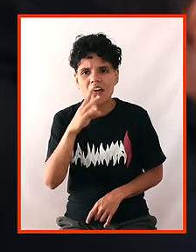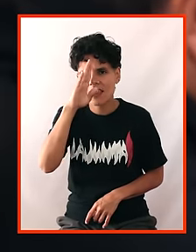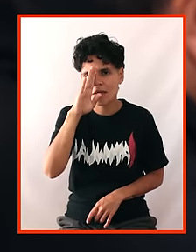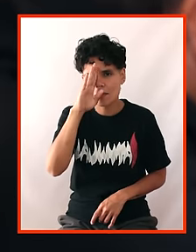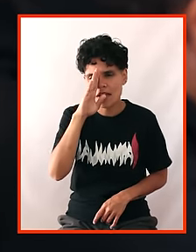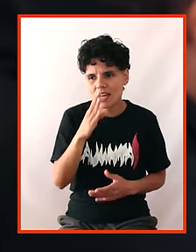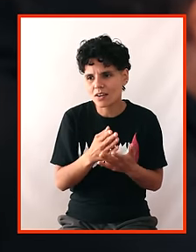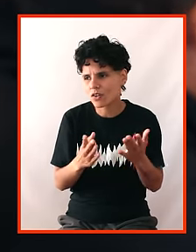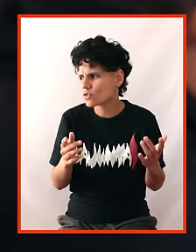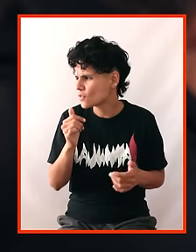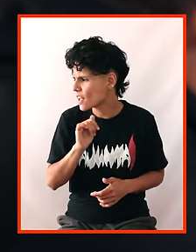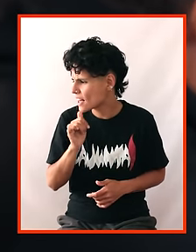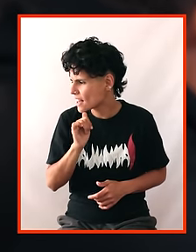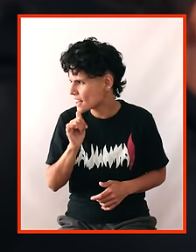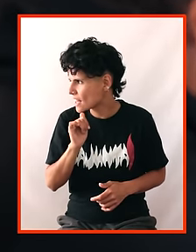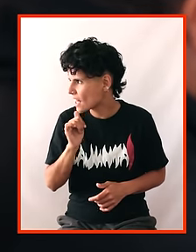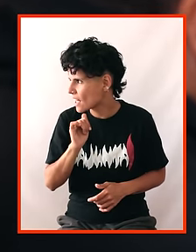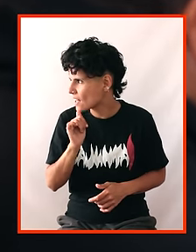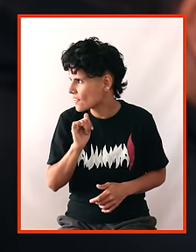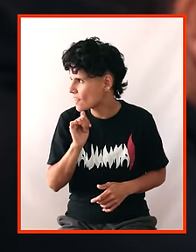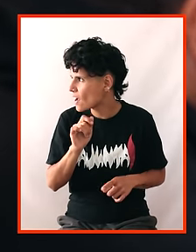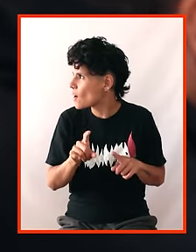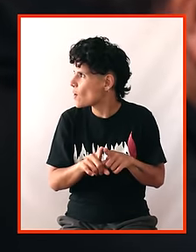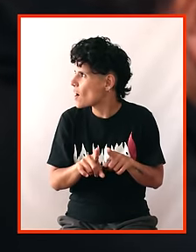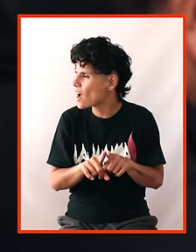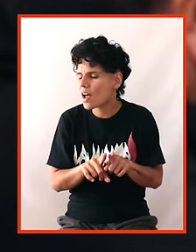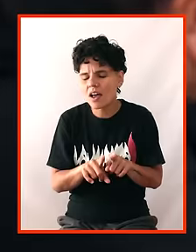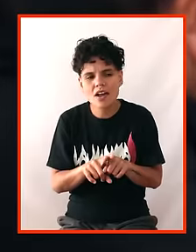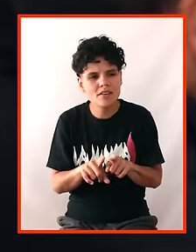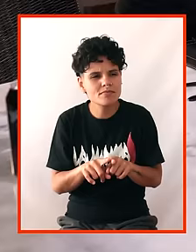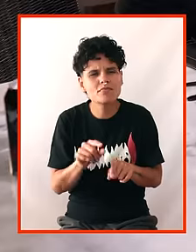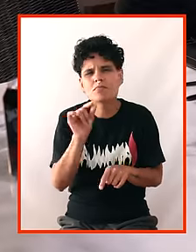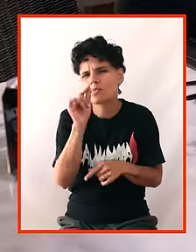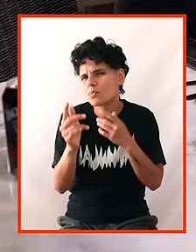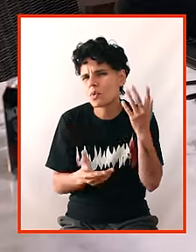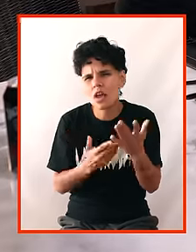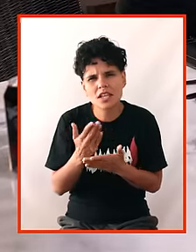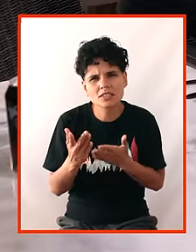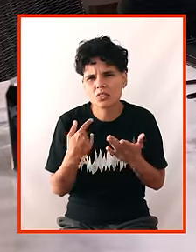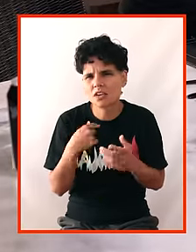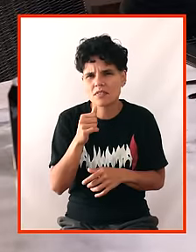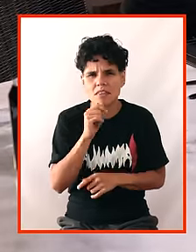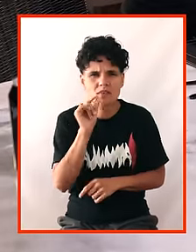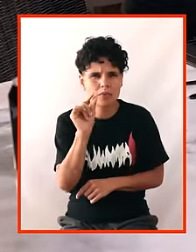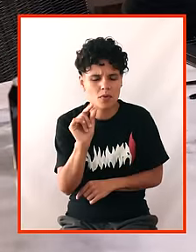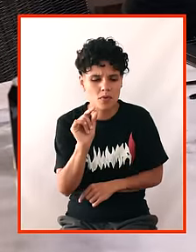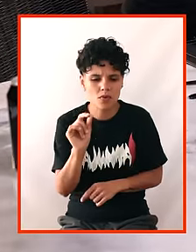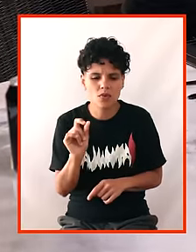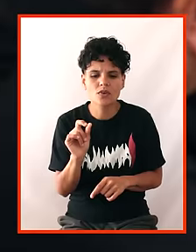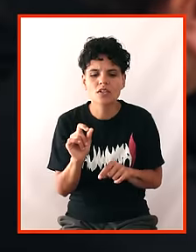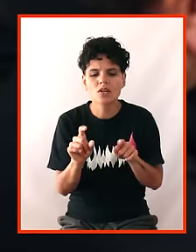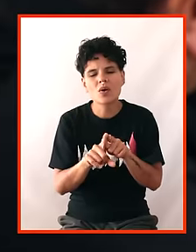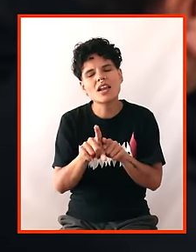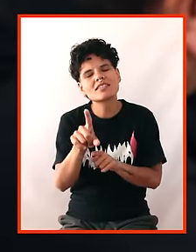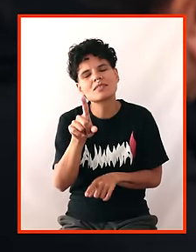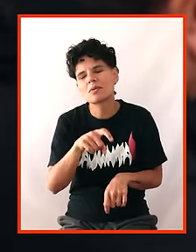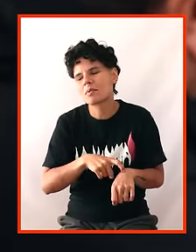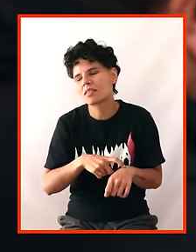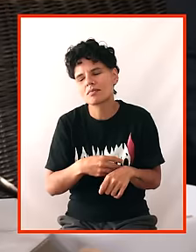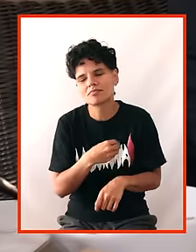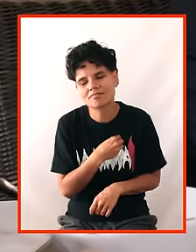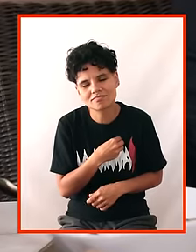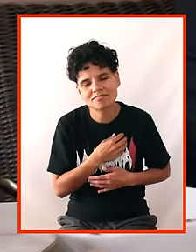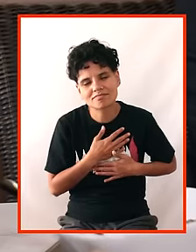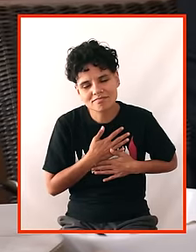como un par de temitas ya para completar el disco y nada, una época de mucha decepción amorosa. Sí. Las chicas nos